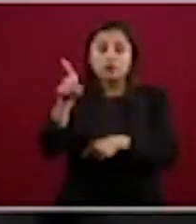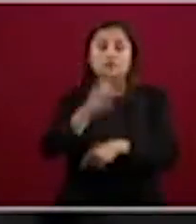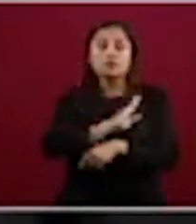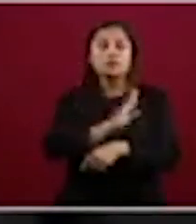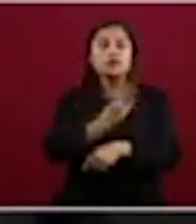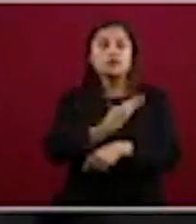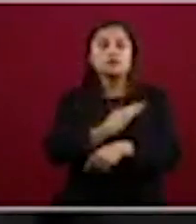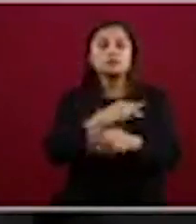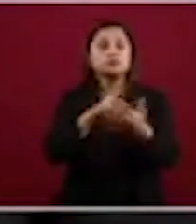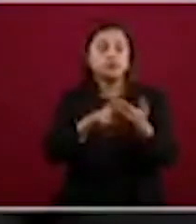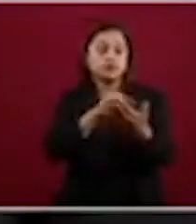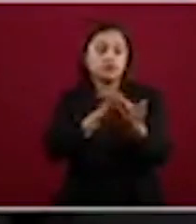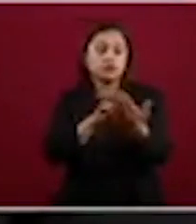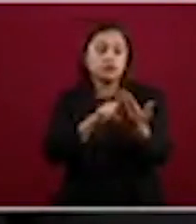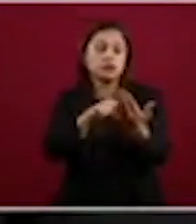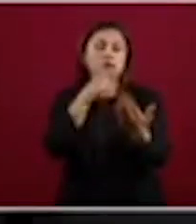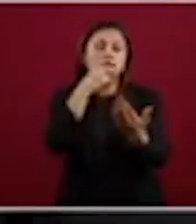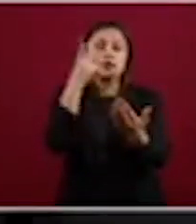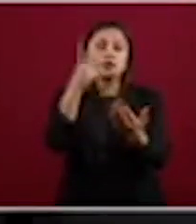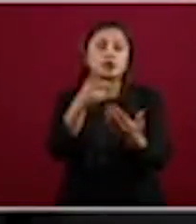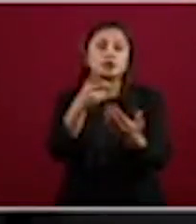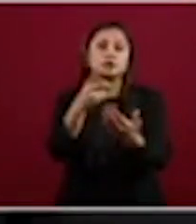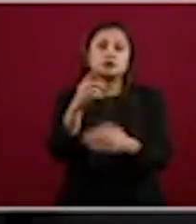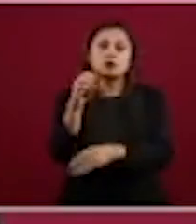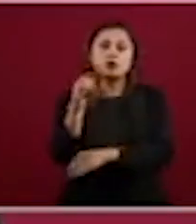Obrador es un lastre.